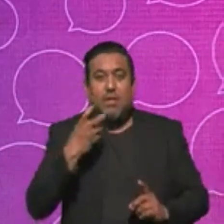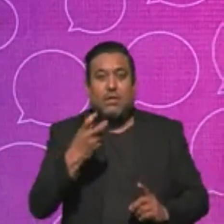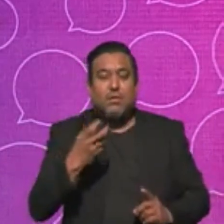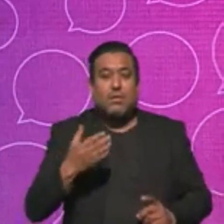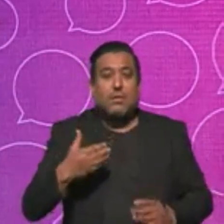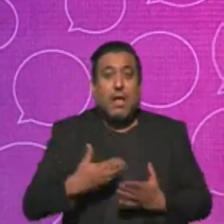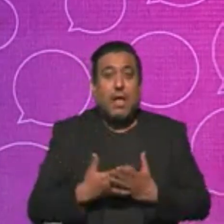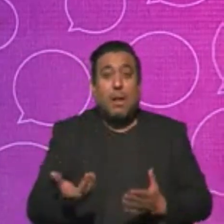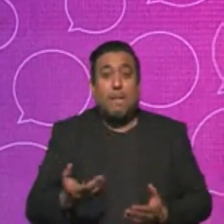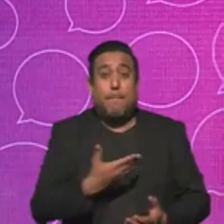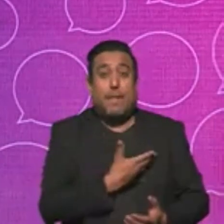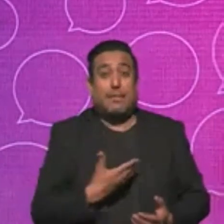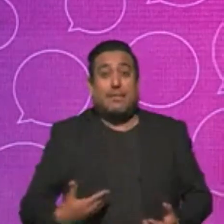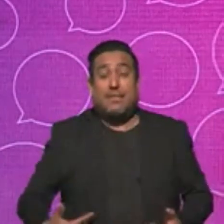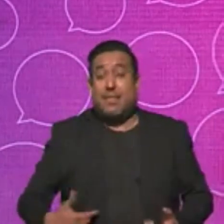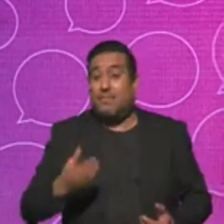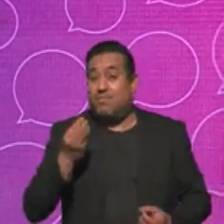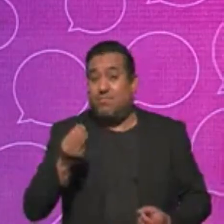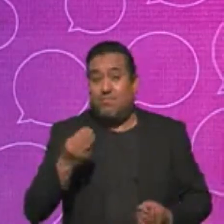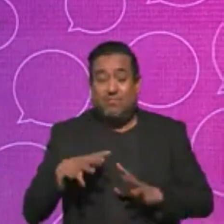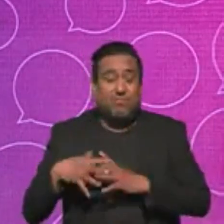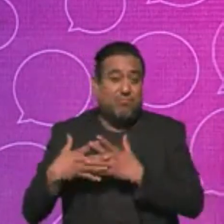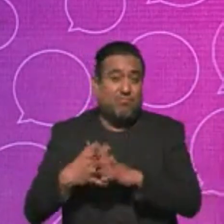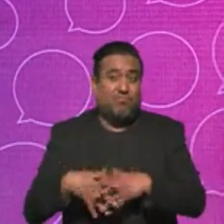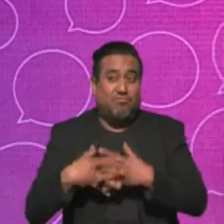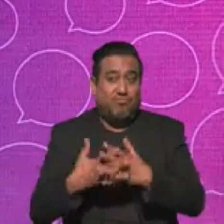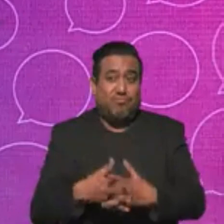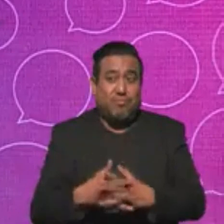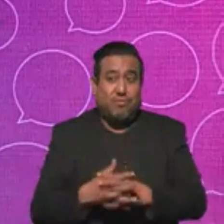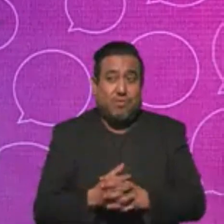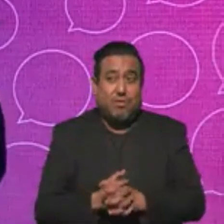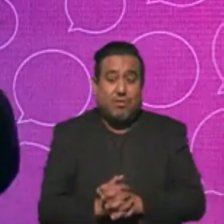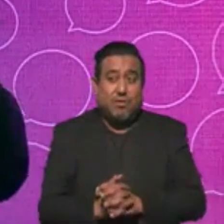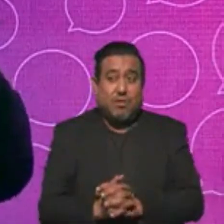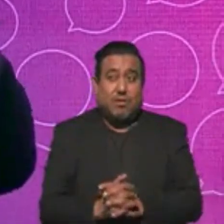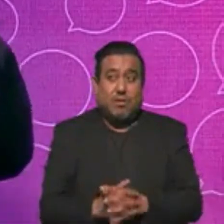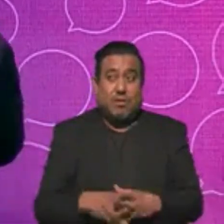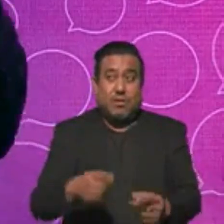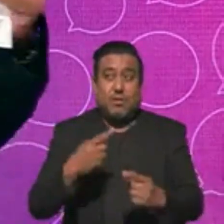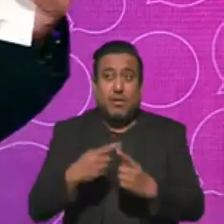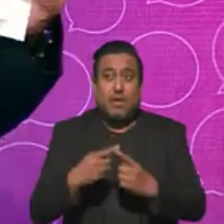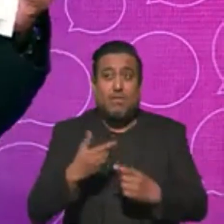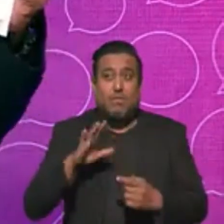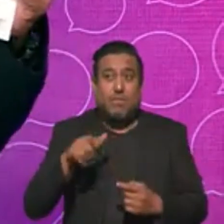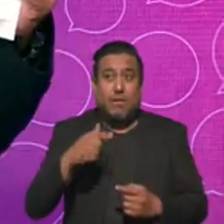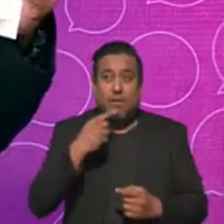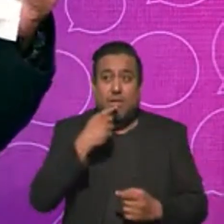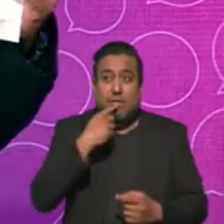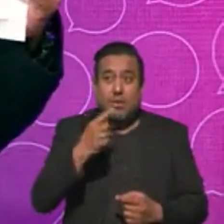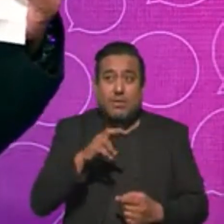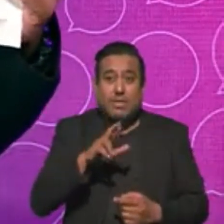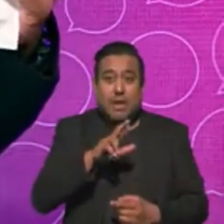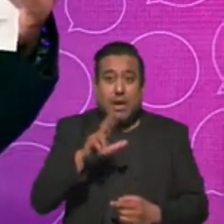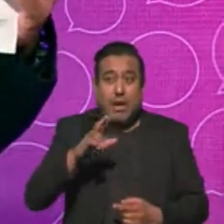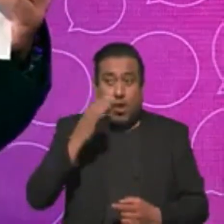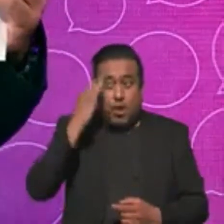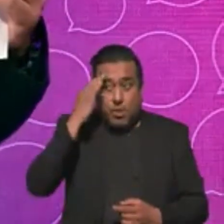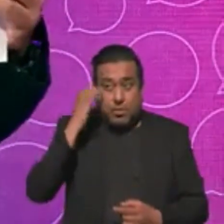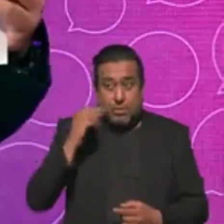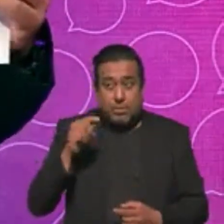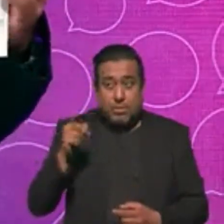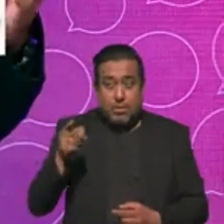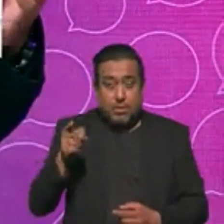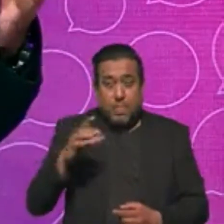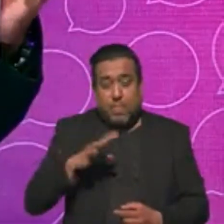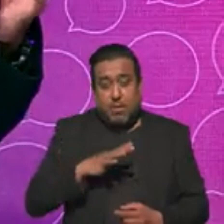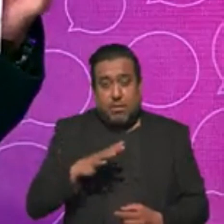presidente actual Y lamentablemente cuando él mismo hace un reconoc ento cuando él mismo hace un reconocimiento de